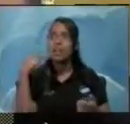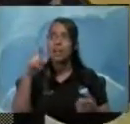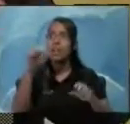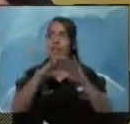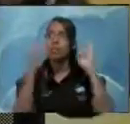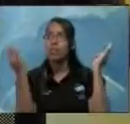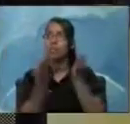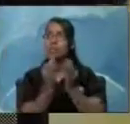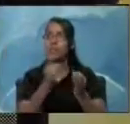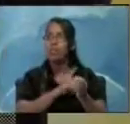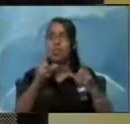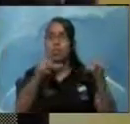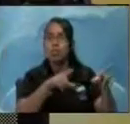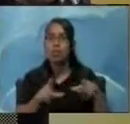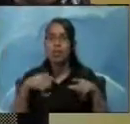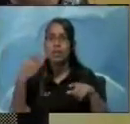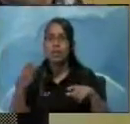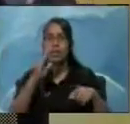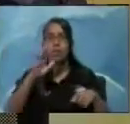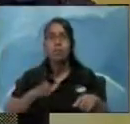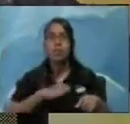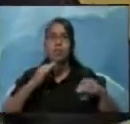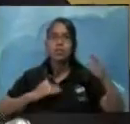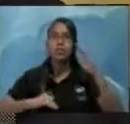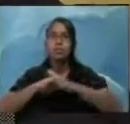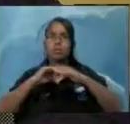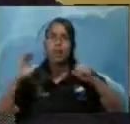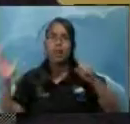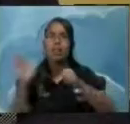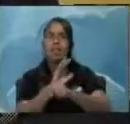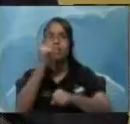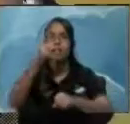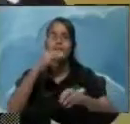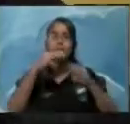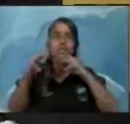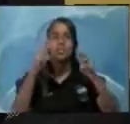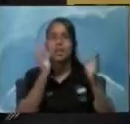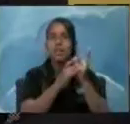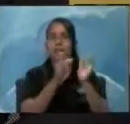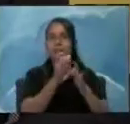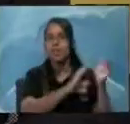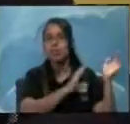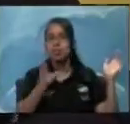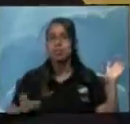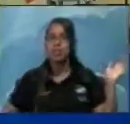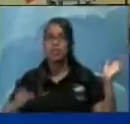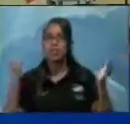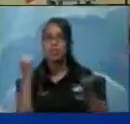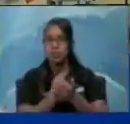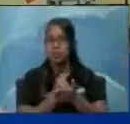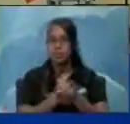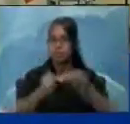familia en el barrio y que puedan suplirla a través del mensaje de Jesucristo que Dios te